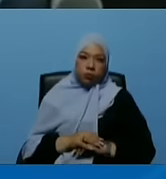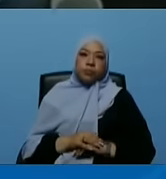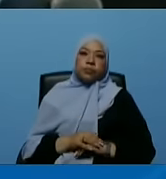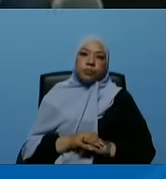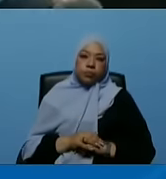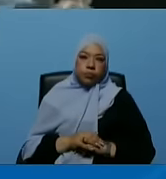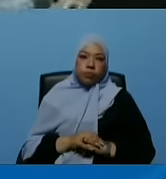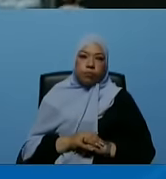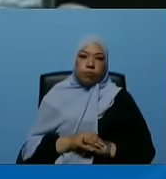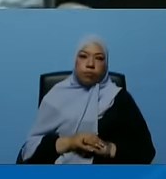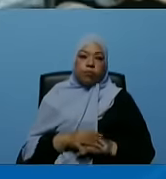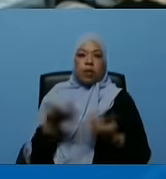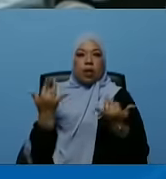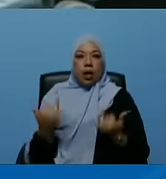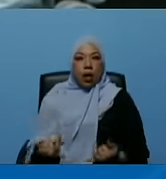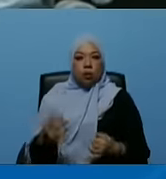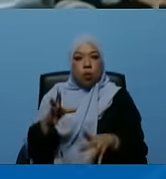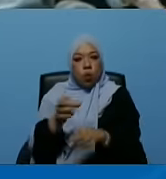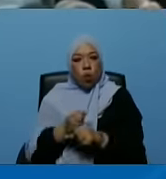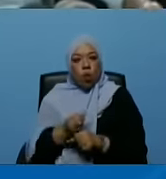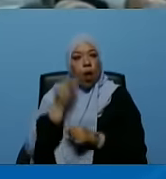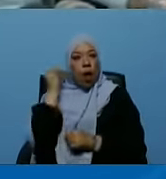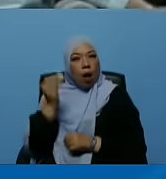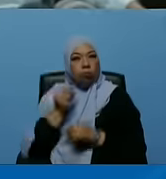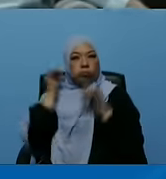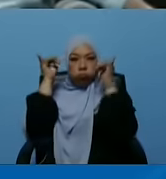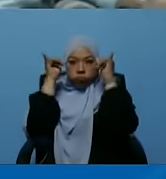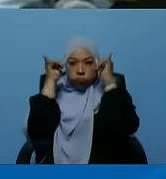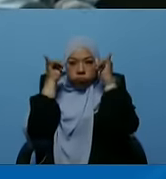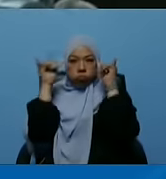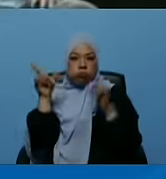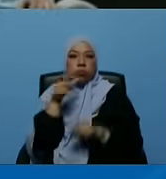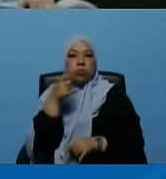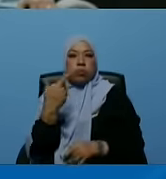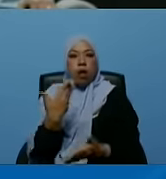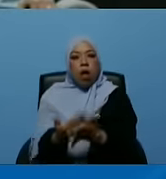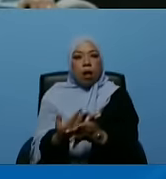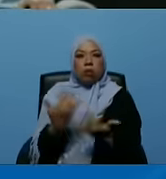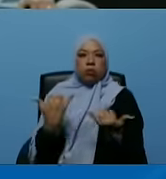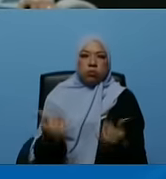dijo, ya que no lo convencía el diablo, le dijo,